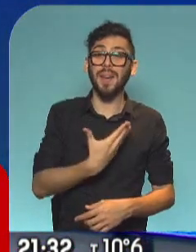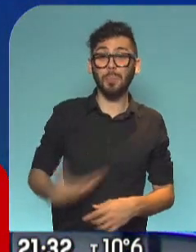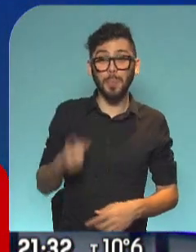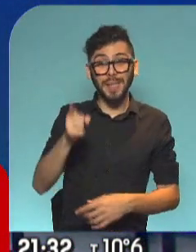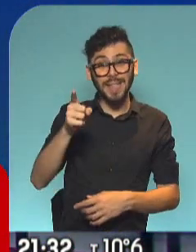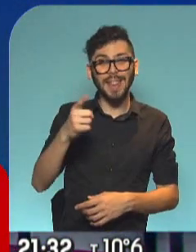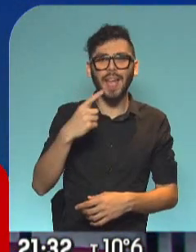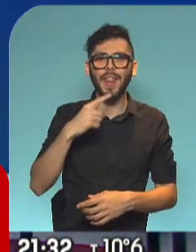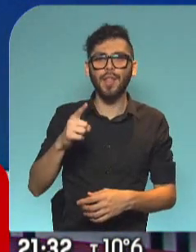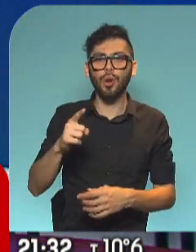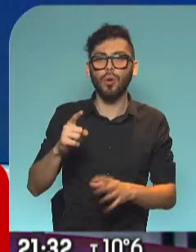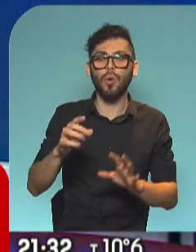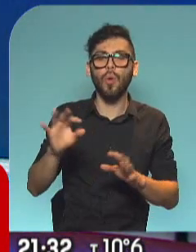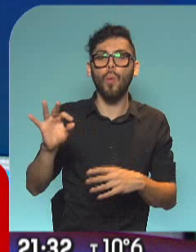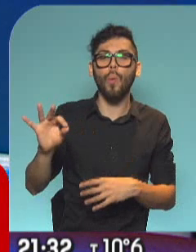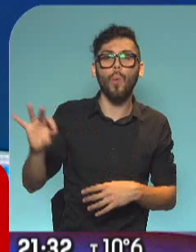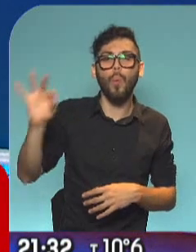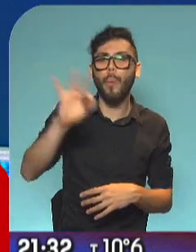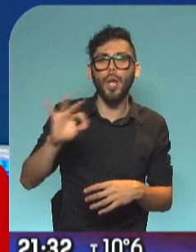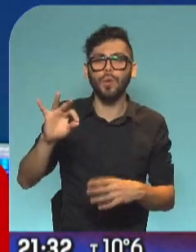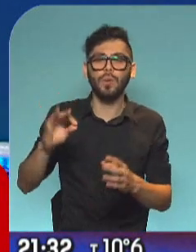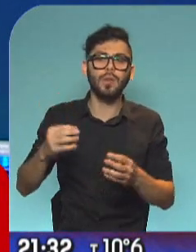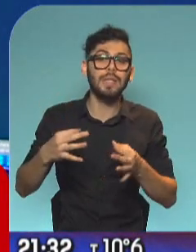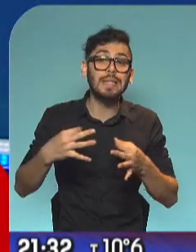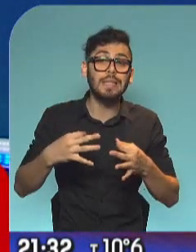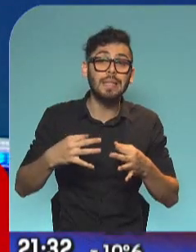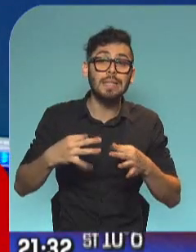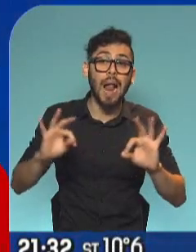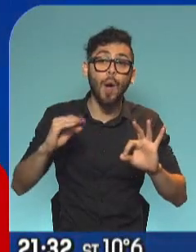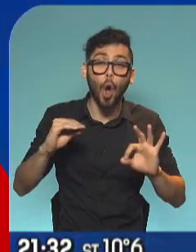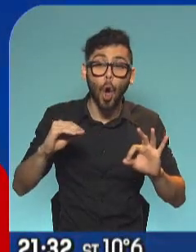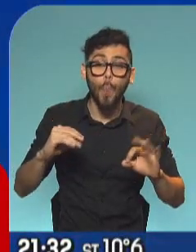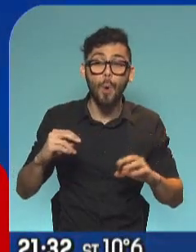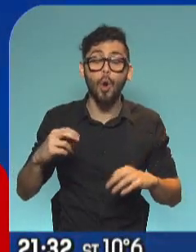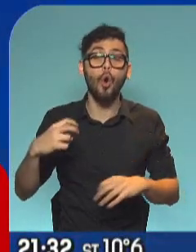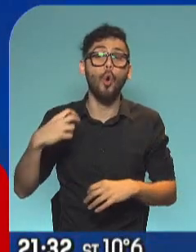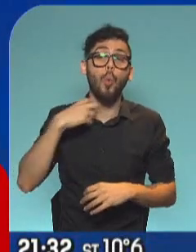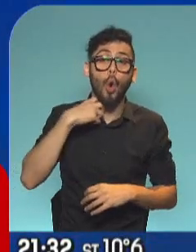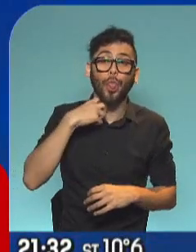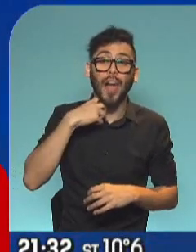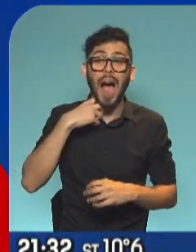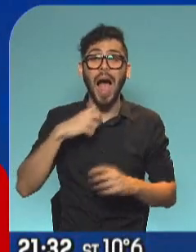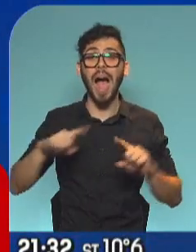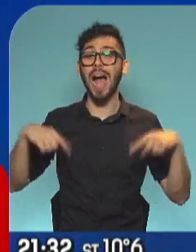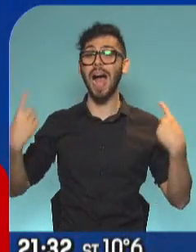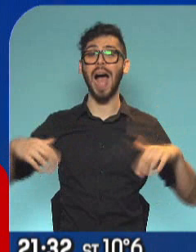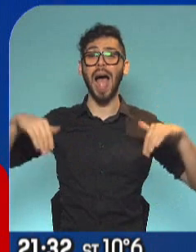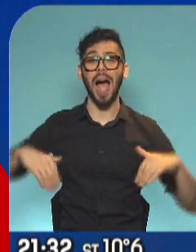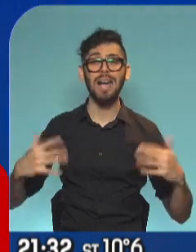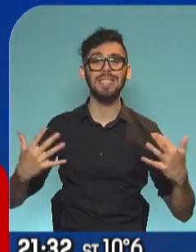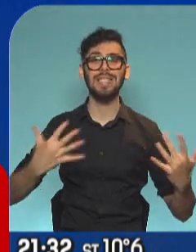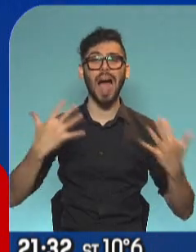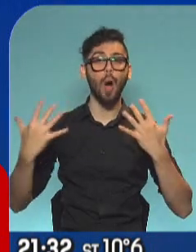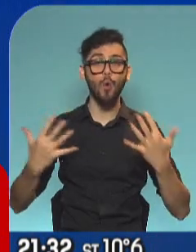se podría salir de la distancia del coronavirus con vodka y sauna, y lo dijo de esta manera, relativizó muchísimo el impacto del virus en